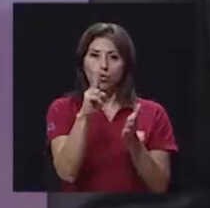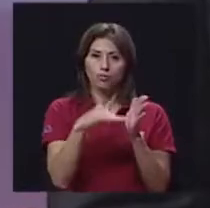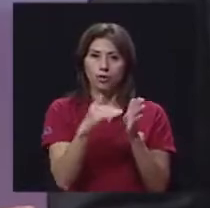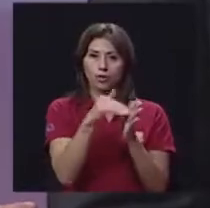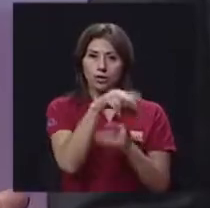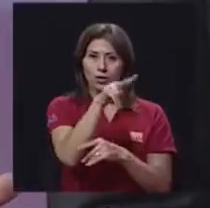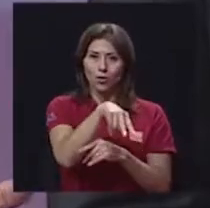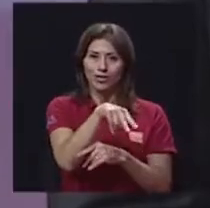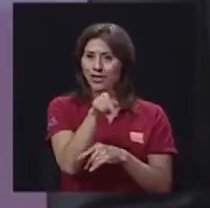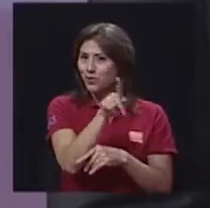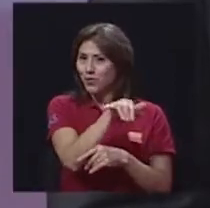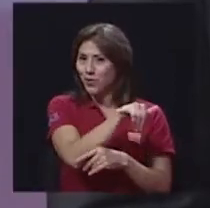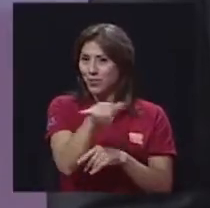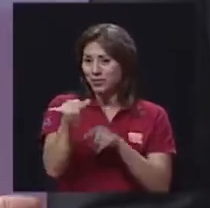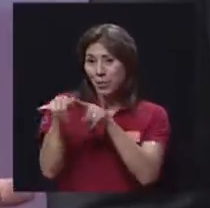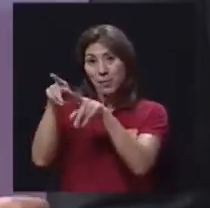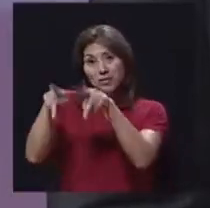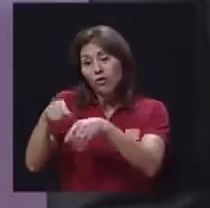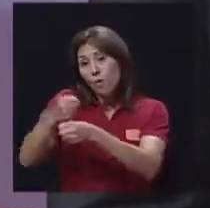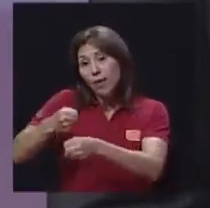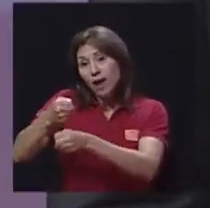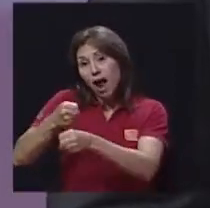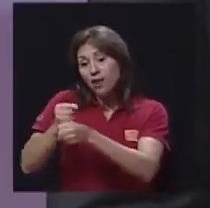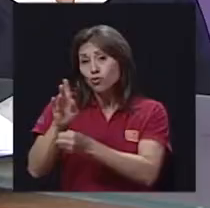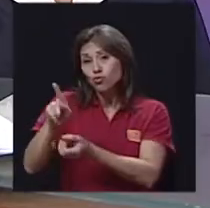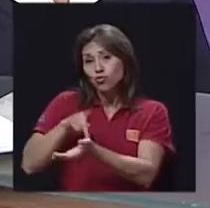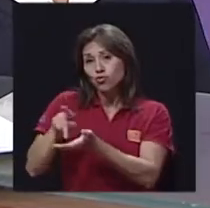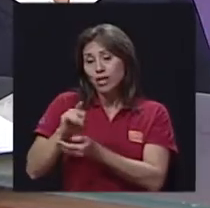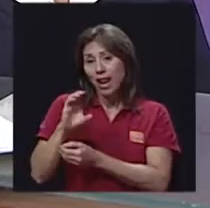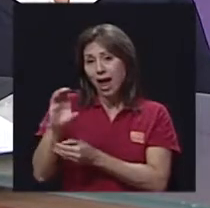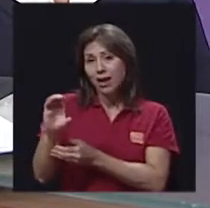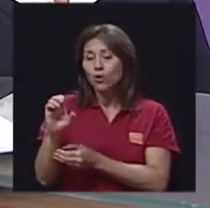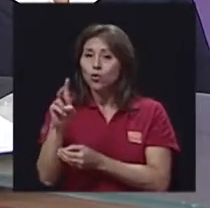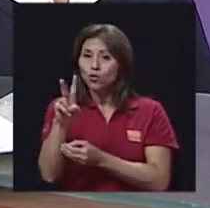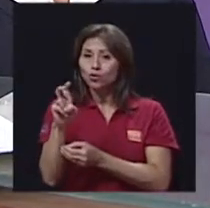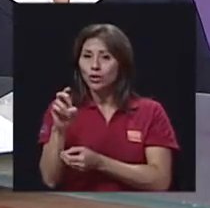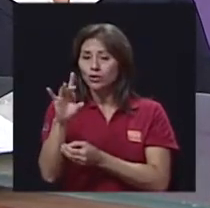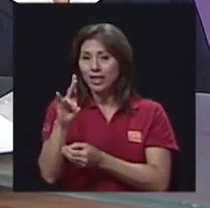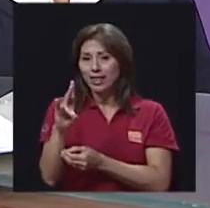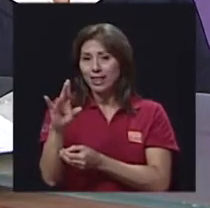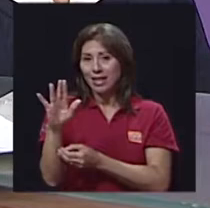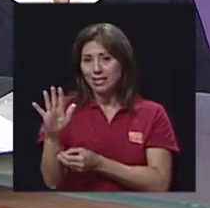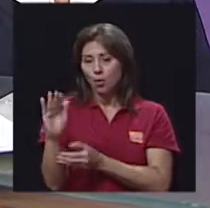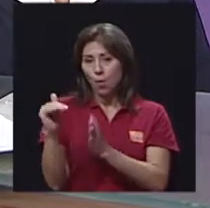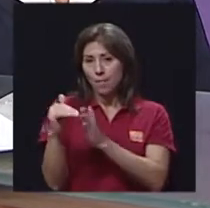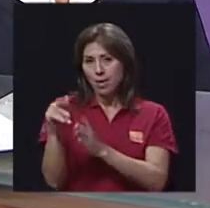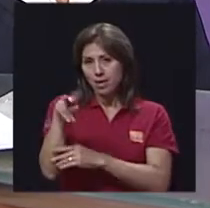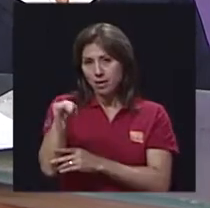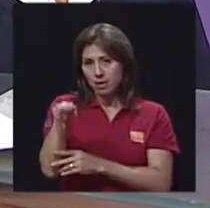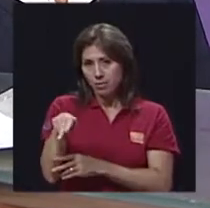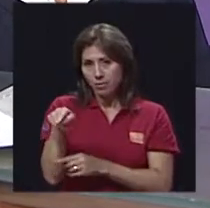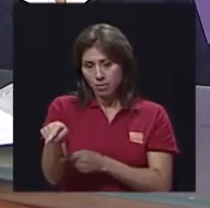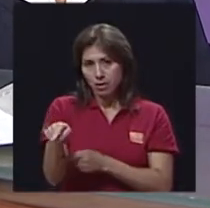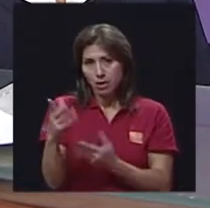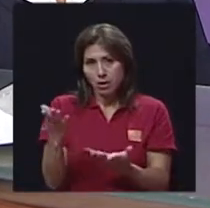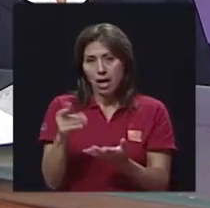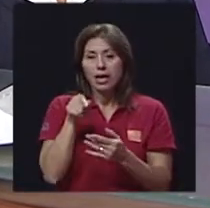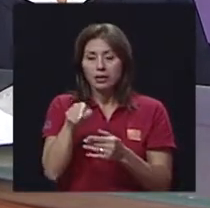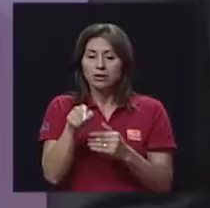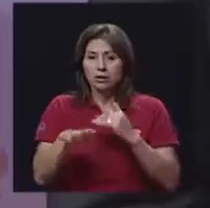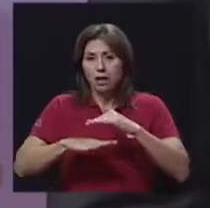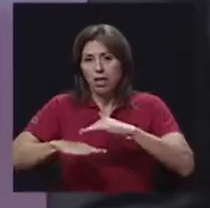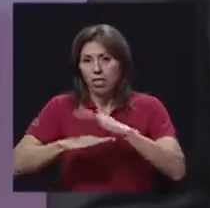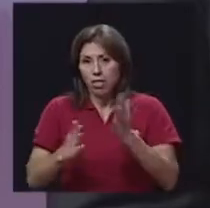un operario cuyo salario mínimo es de 275 mil, que es aproximadamente el salario mínimo establecido por decreto. Eso